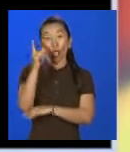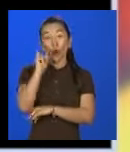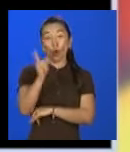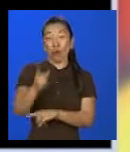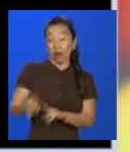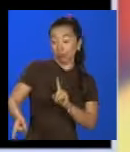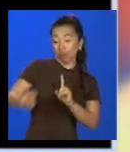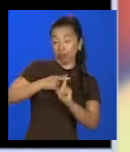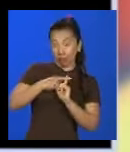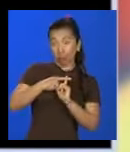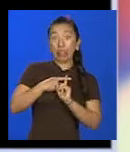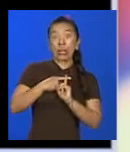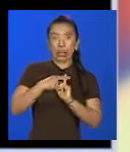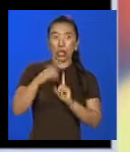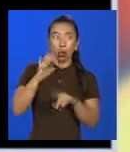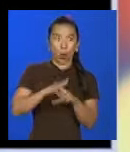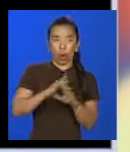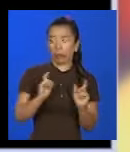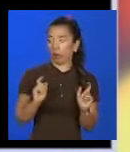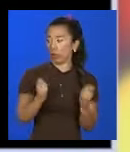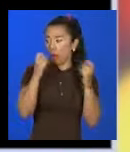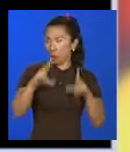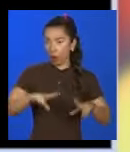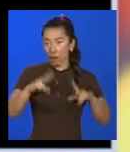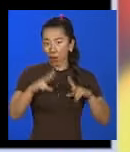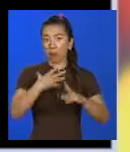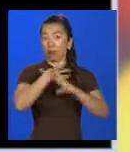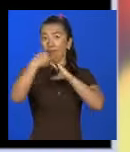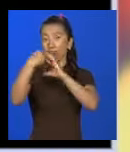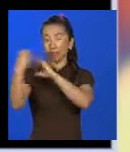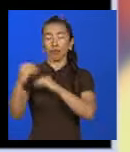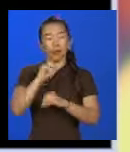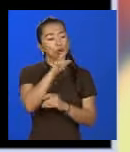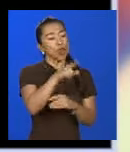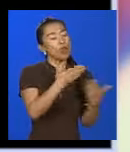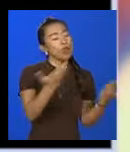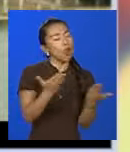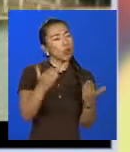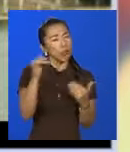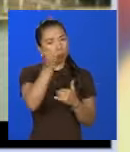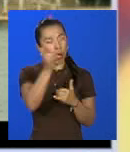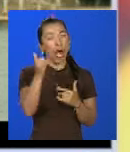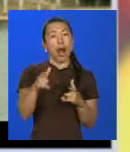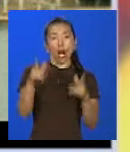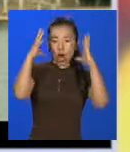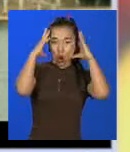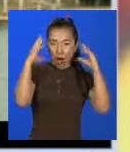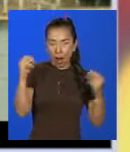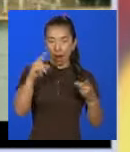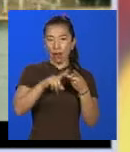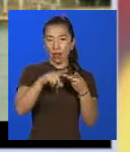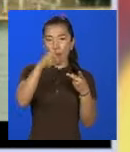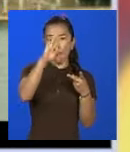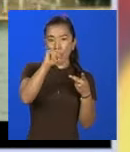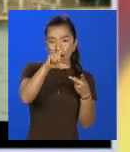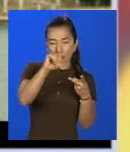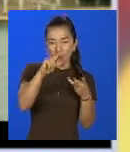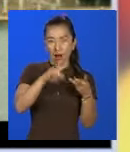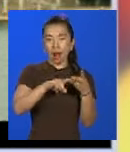si no, no había otra forma de salvar la vida. Luisa, ¿dónde filmaron? Filmamos en Holanda, Bélgica, Alemania, Francia,